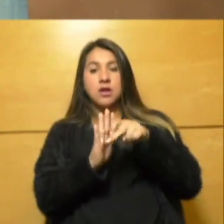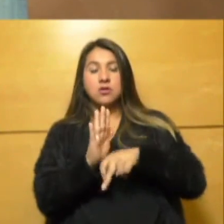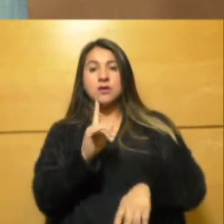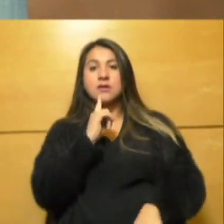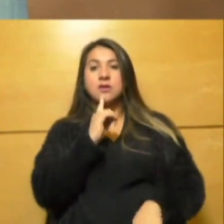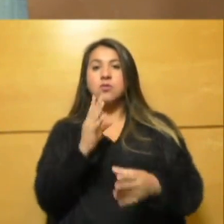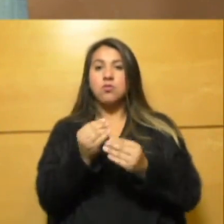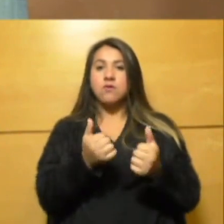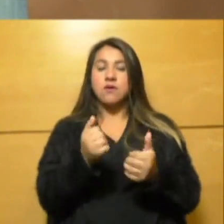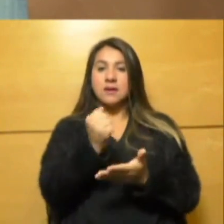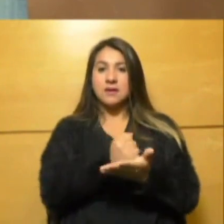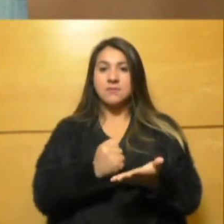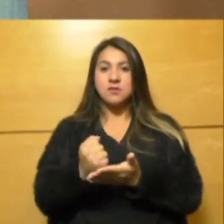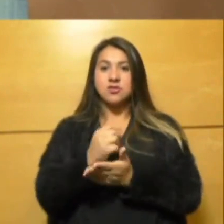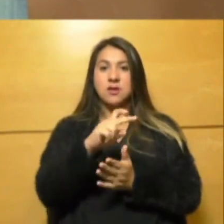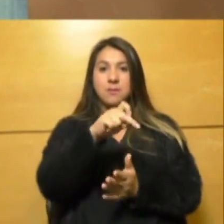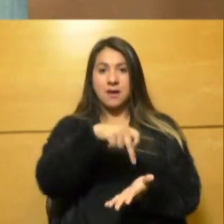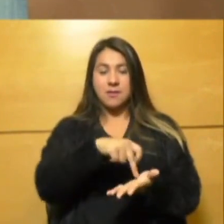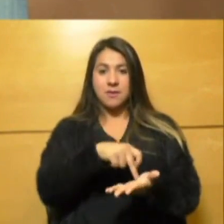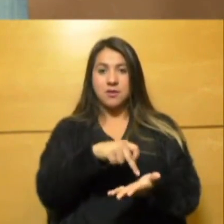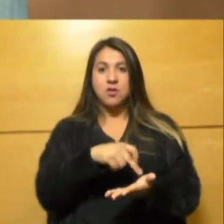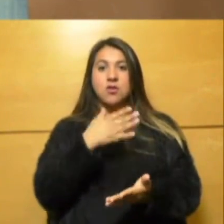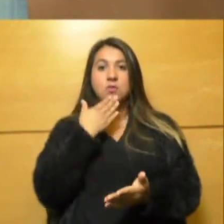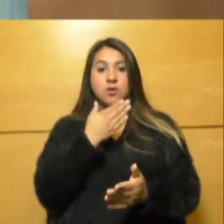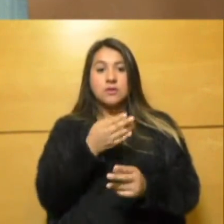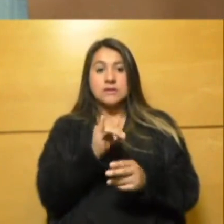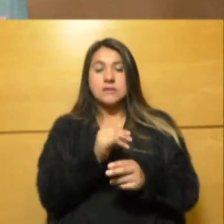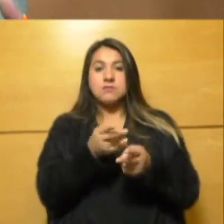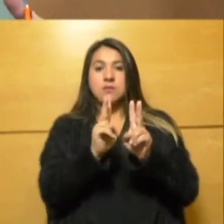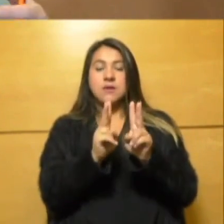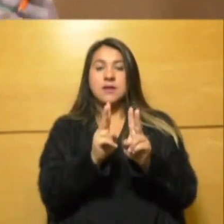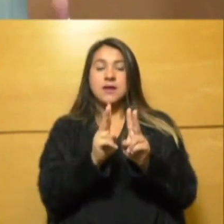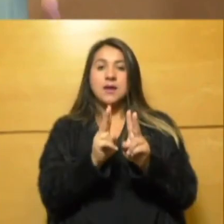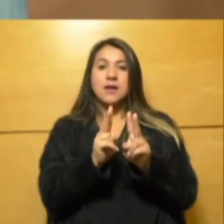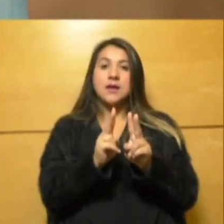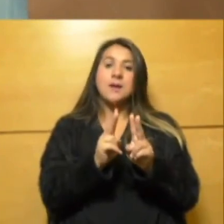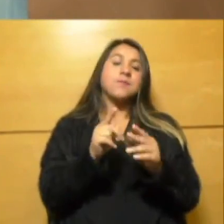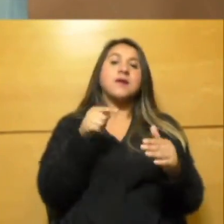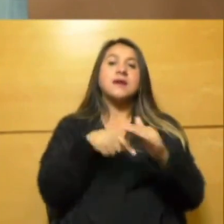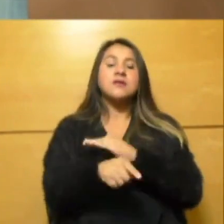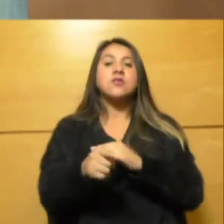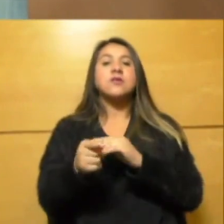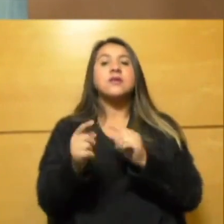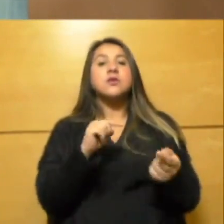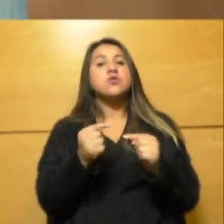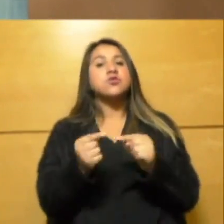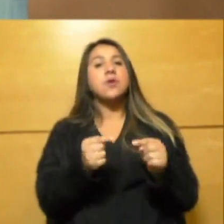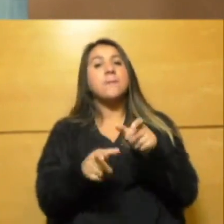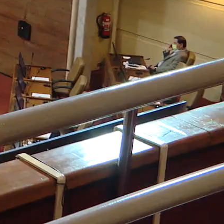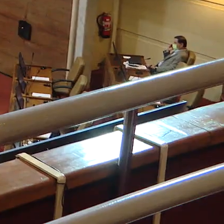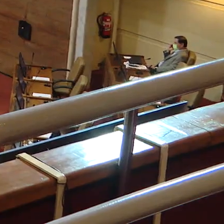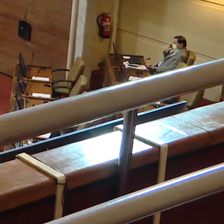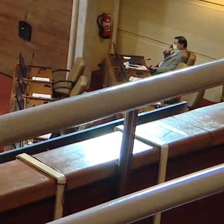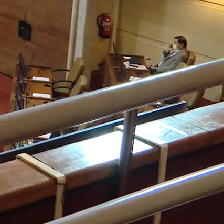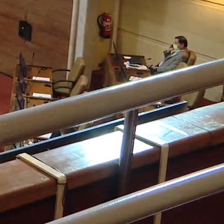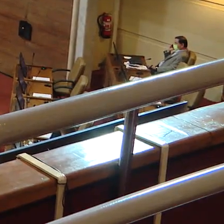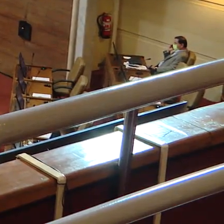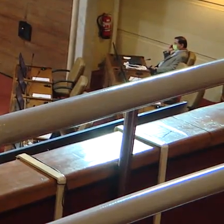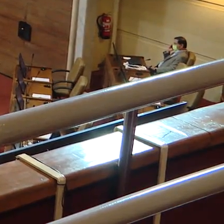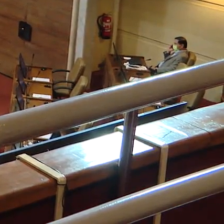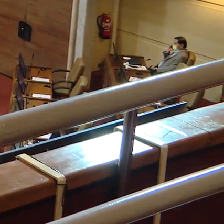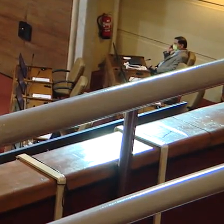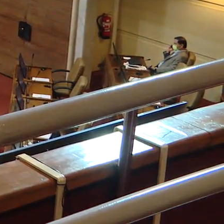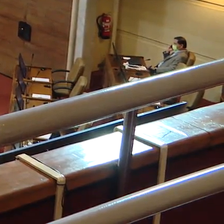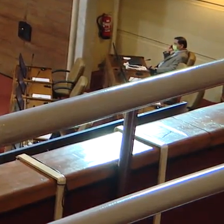legislativa y las iniciativas que han incorporado debido a la actual pandemia de COVID-19. Asimismo, destacó